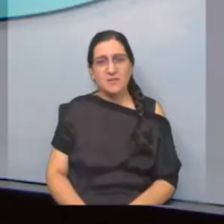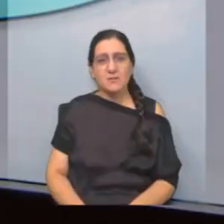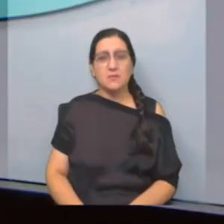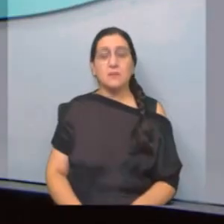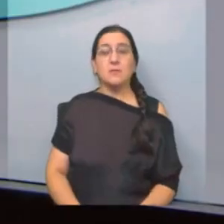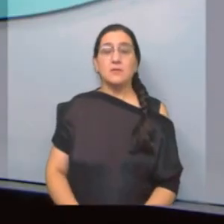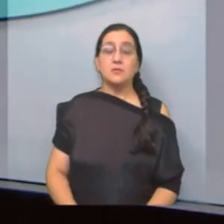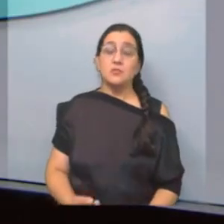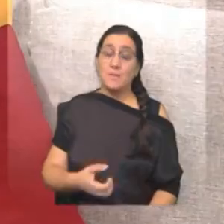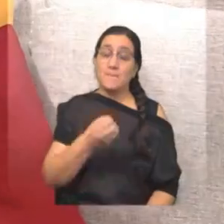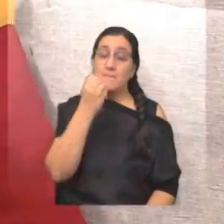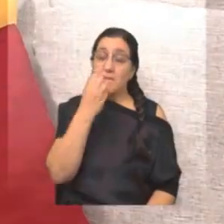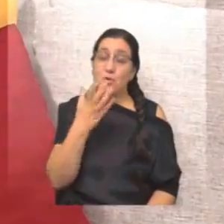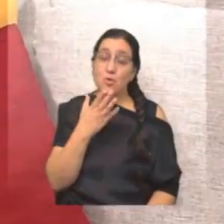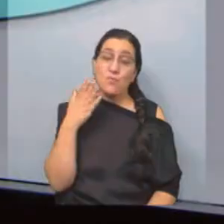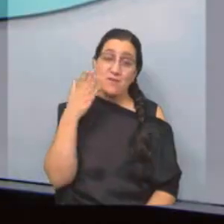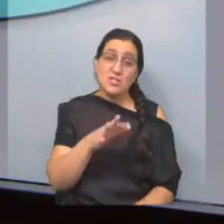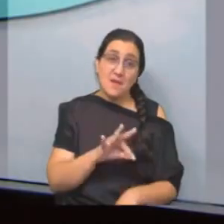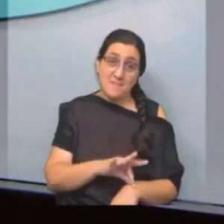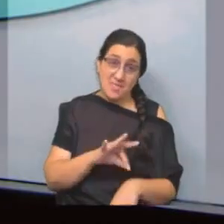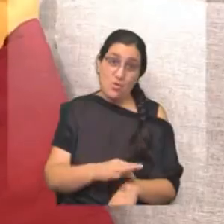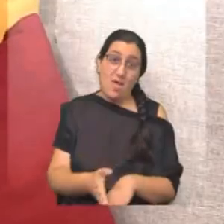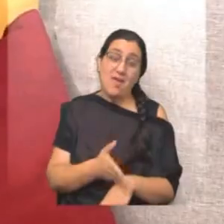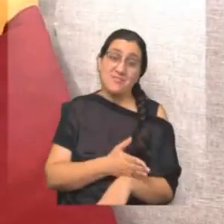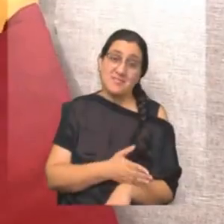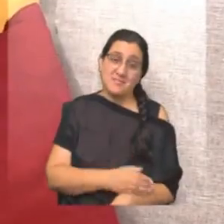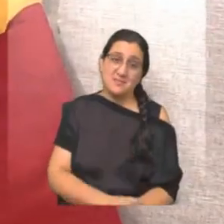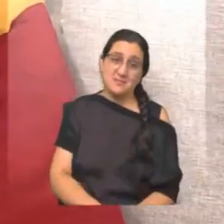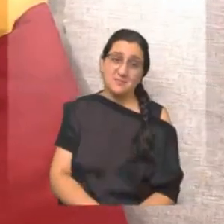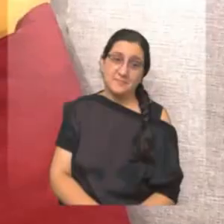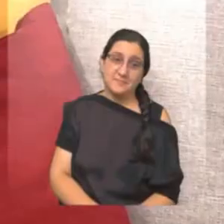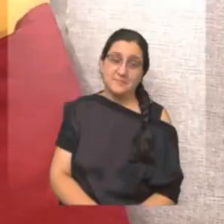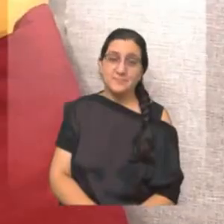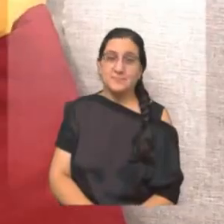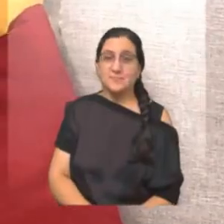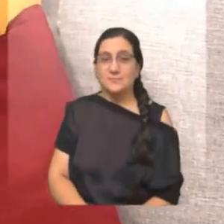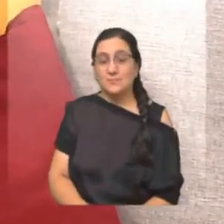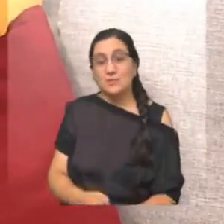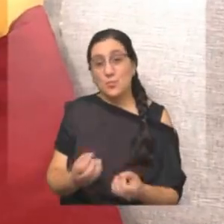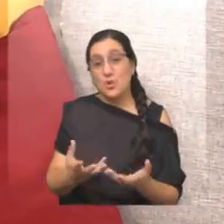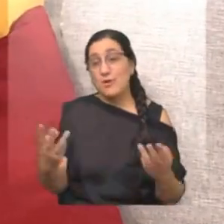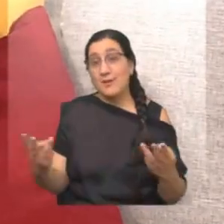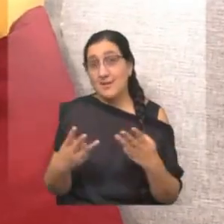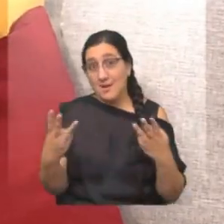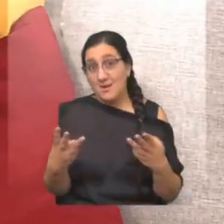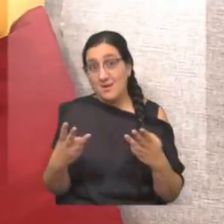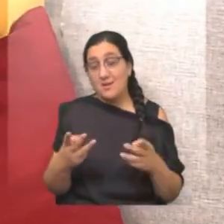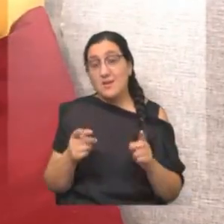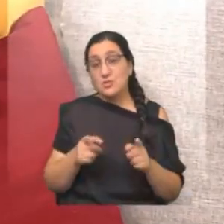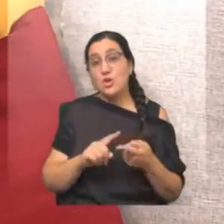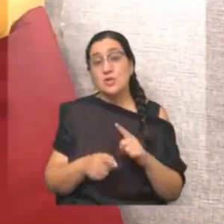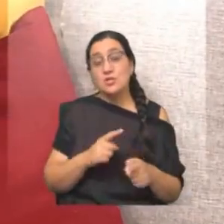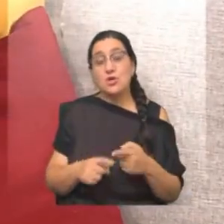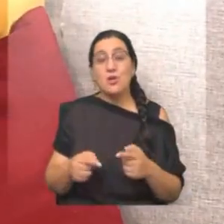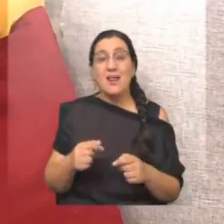lesión central también. Hay que evitar llegar a eso. La idea es que sí, así que bueno, en general eso es lo que tiene que ver con las lesiones de la